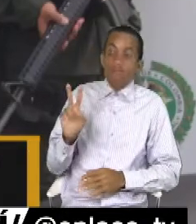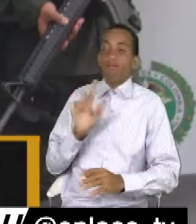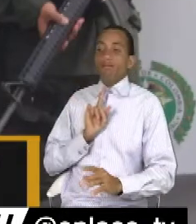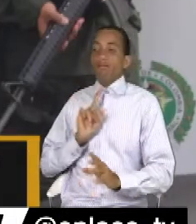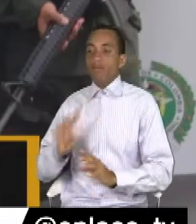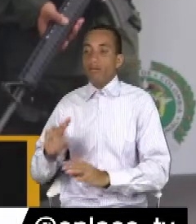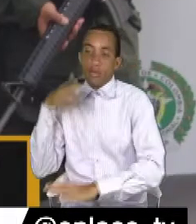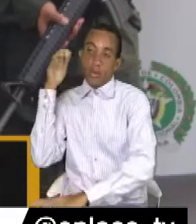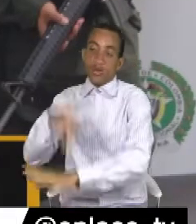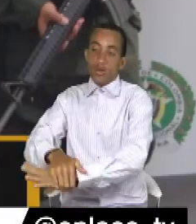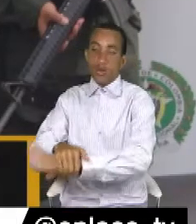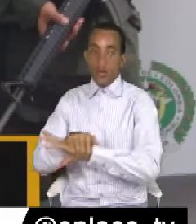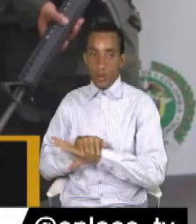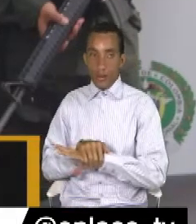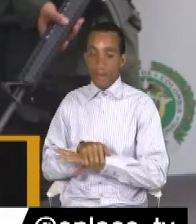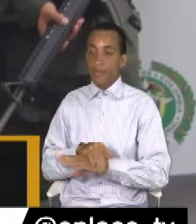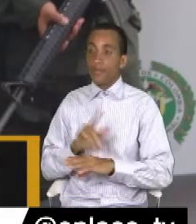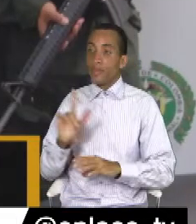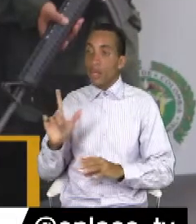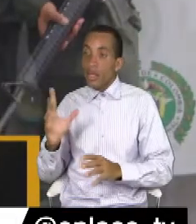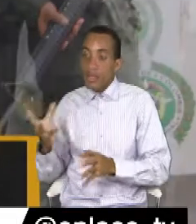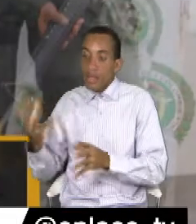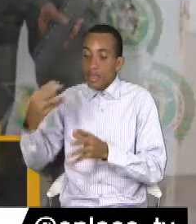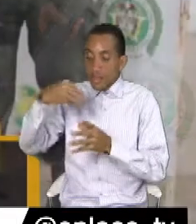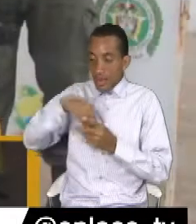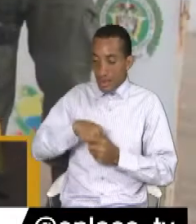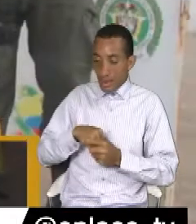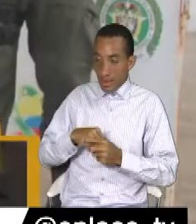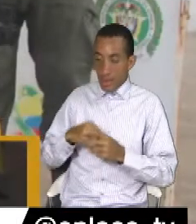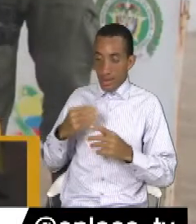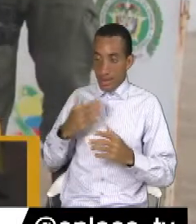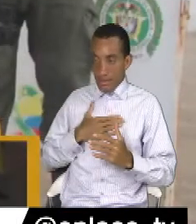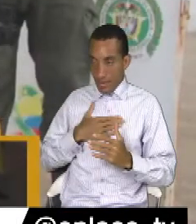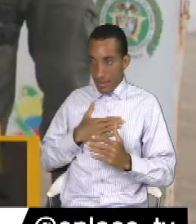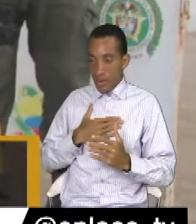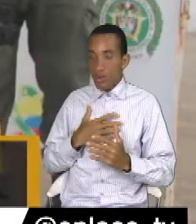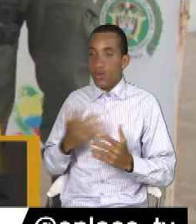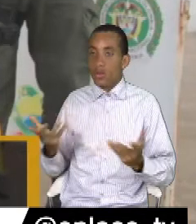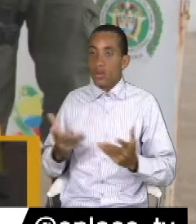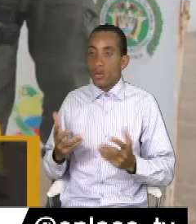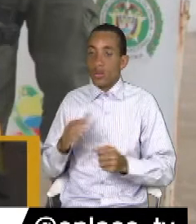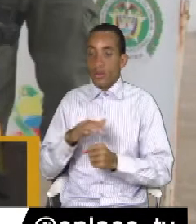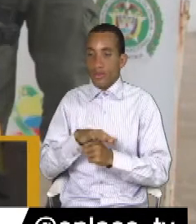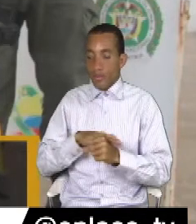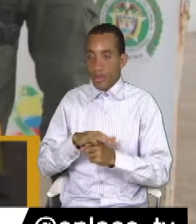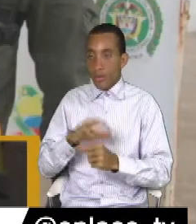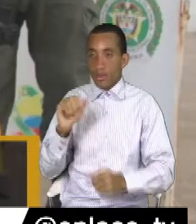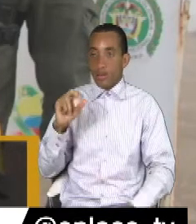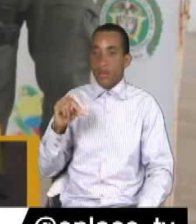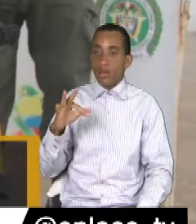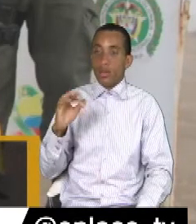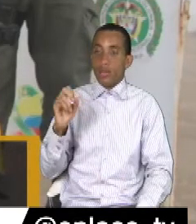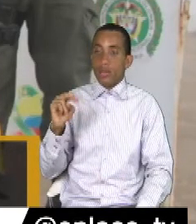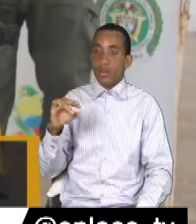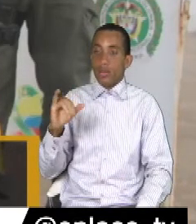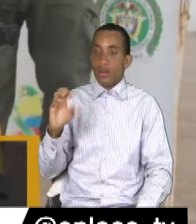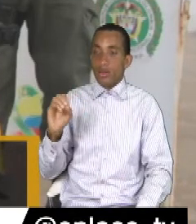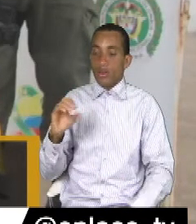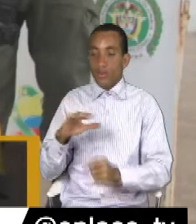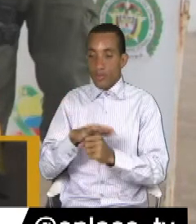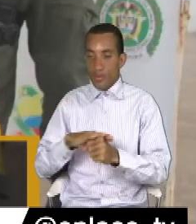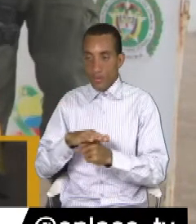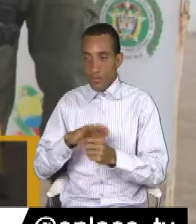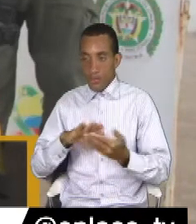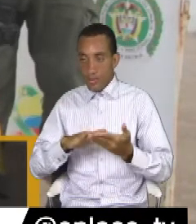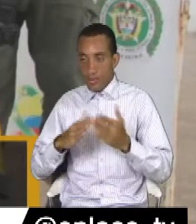el ingreso a un lote de la propiedad de la víctima, que está ubicado en el barrio Antonio Nariño, en la comuna 3 de Barranca Bermeja.